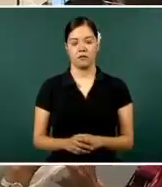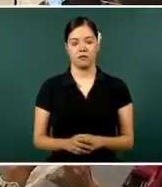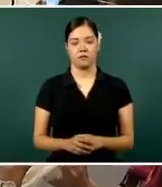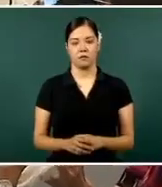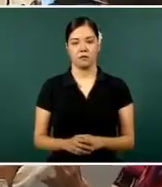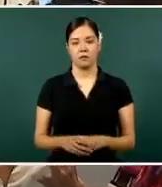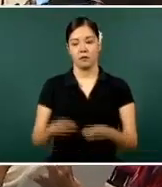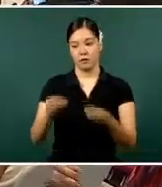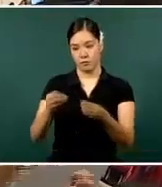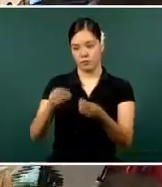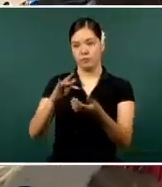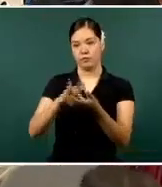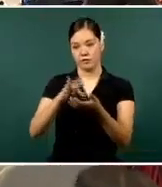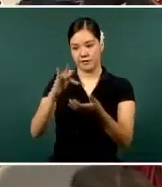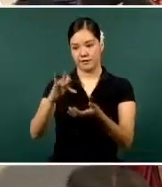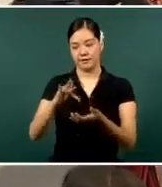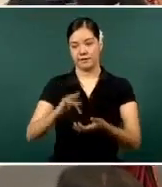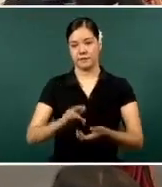Muchas gracias, presidente.